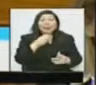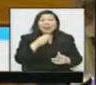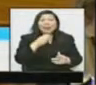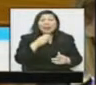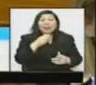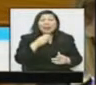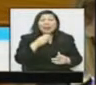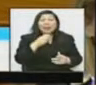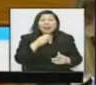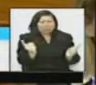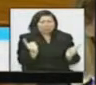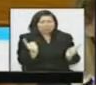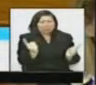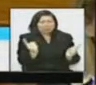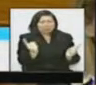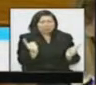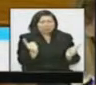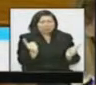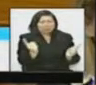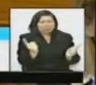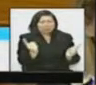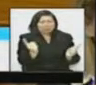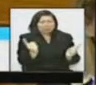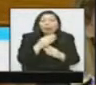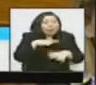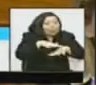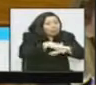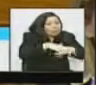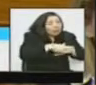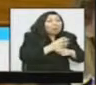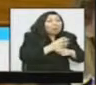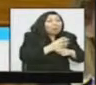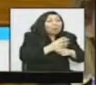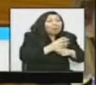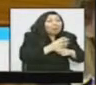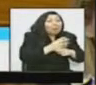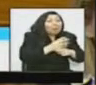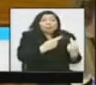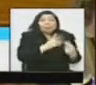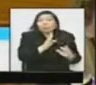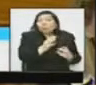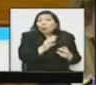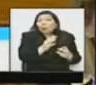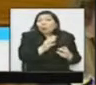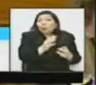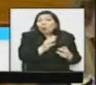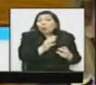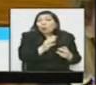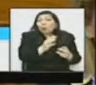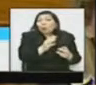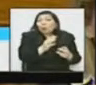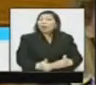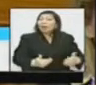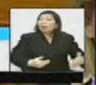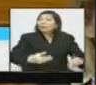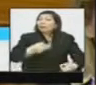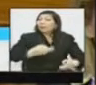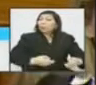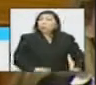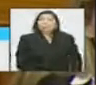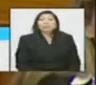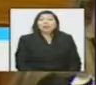así es bueno muchísimas gracias jorge entonces por esta comunicación este mensaje que poco a poco